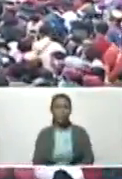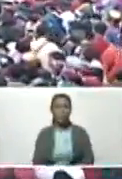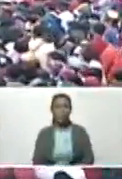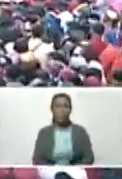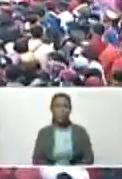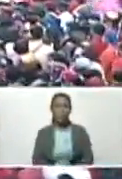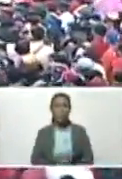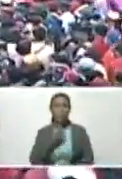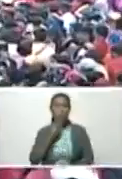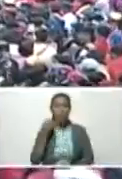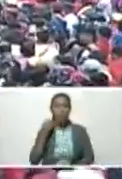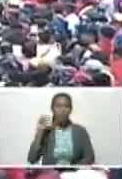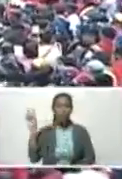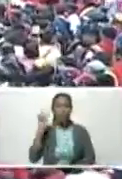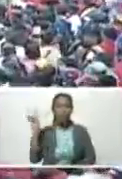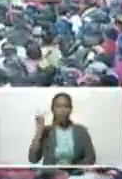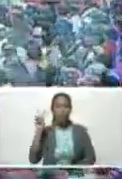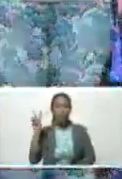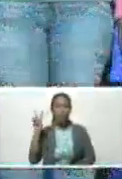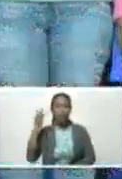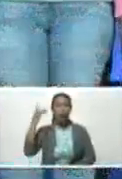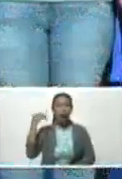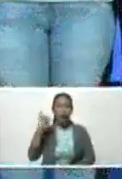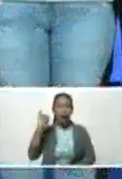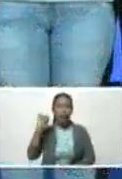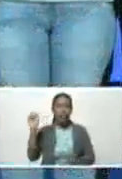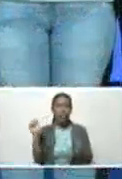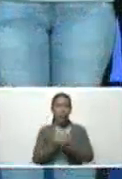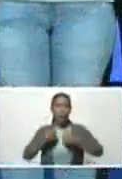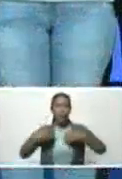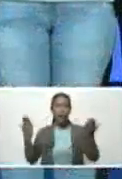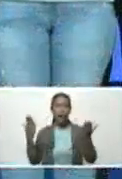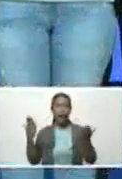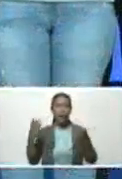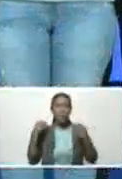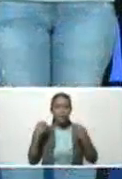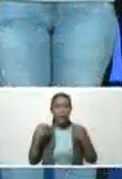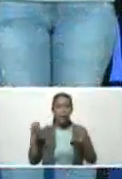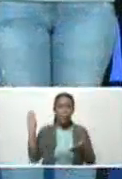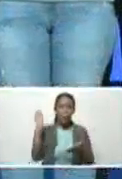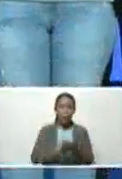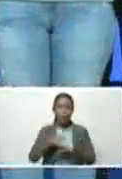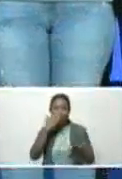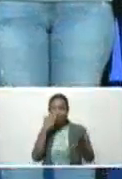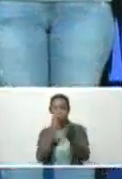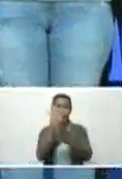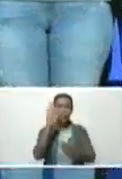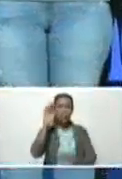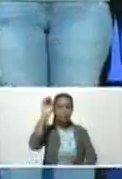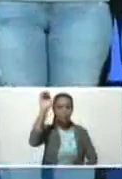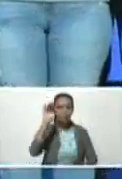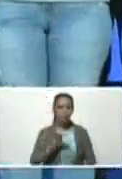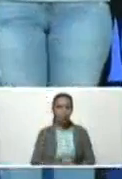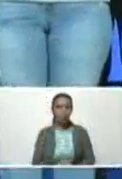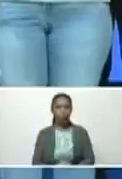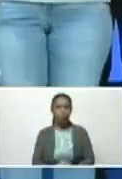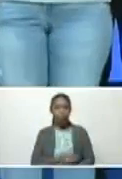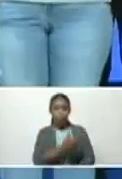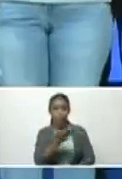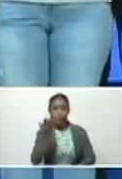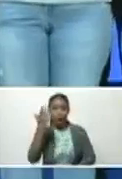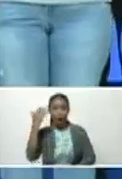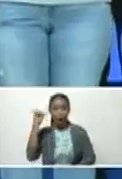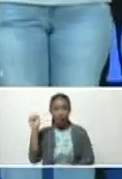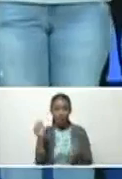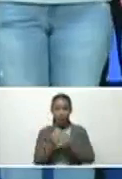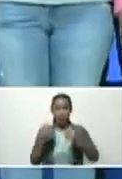que la juventud venezolana tiene con qué para plantarse hacia el futuro. que ustedes tienen